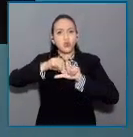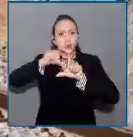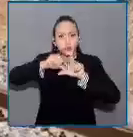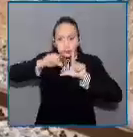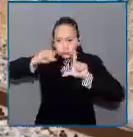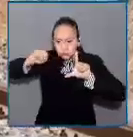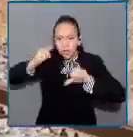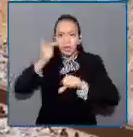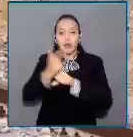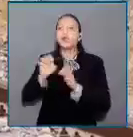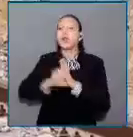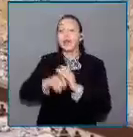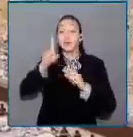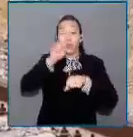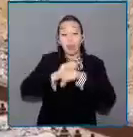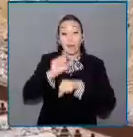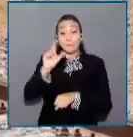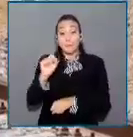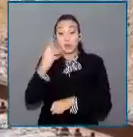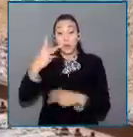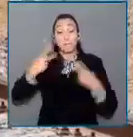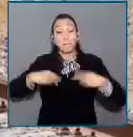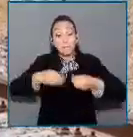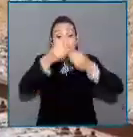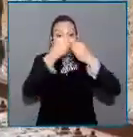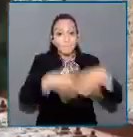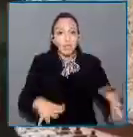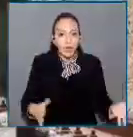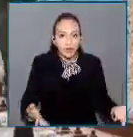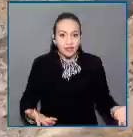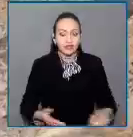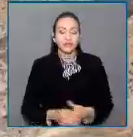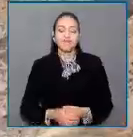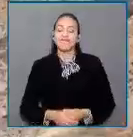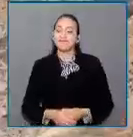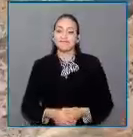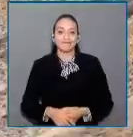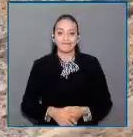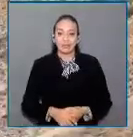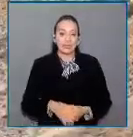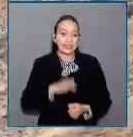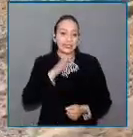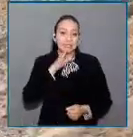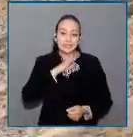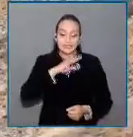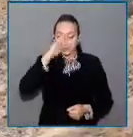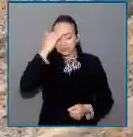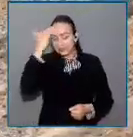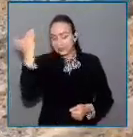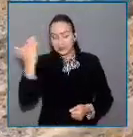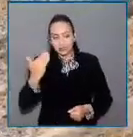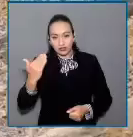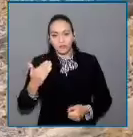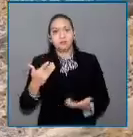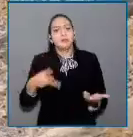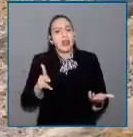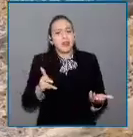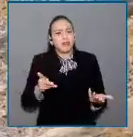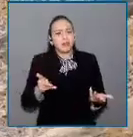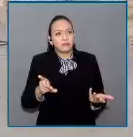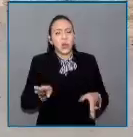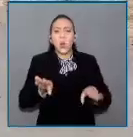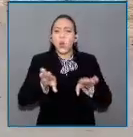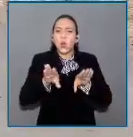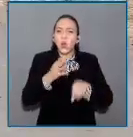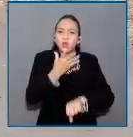todo México. Y lo peor, añadieron, es que no se ve una estrategia clara, pero sobre todo